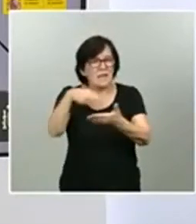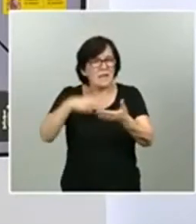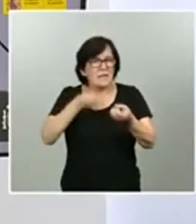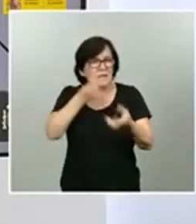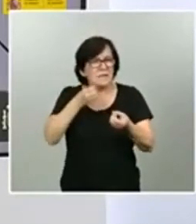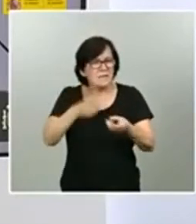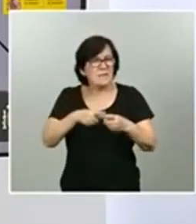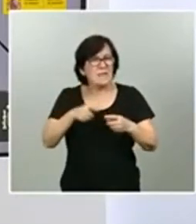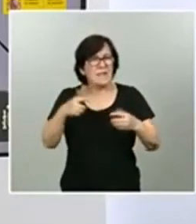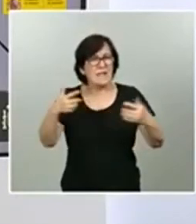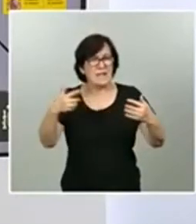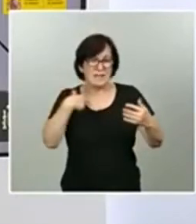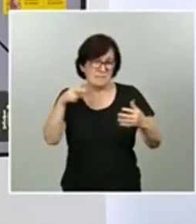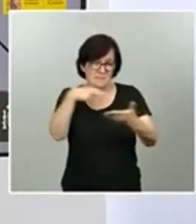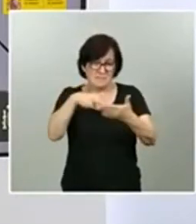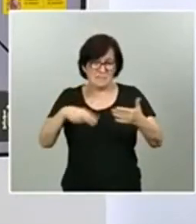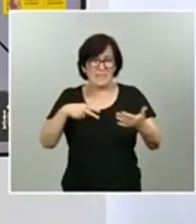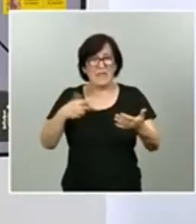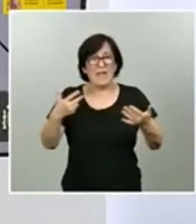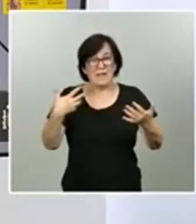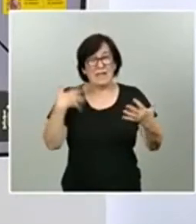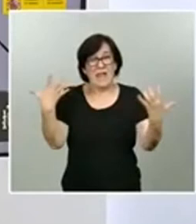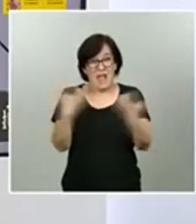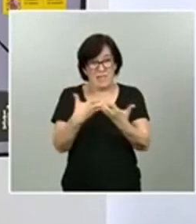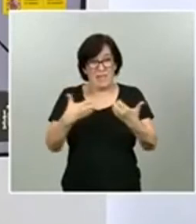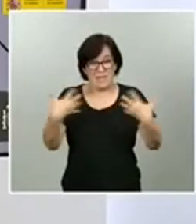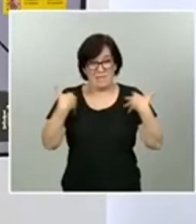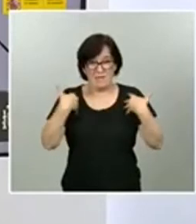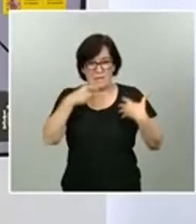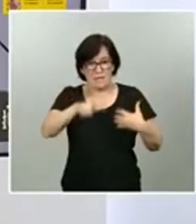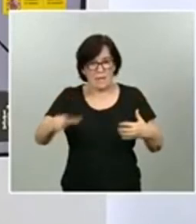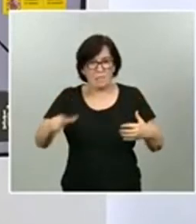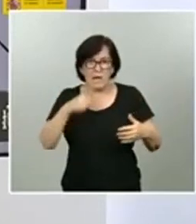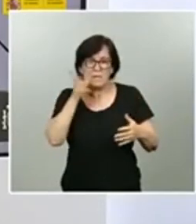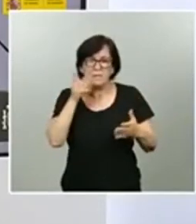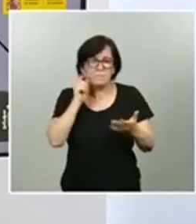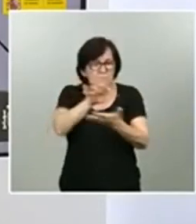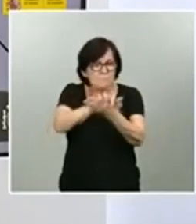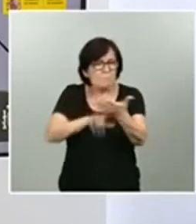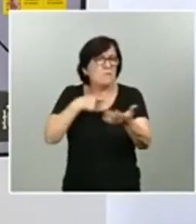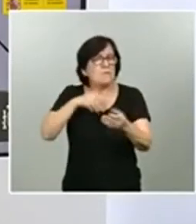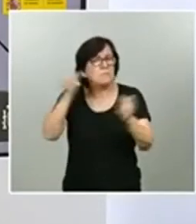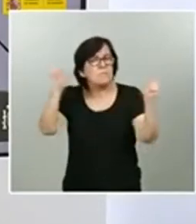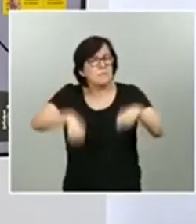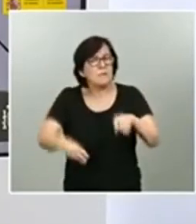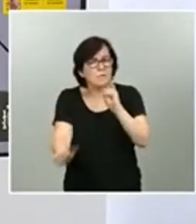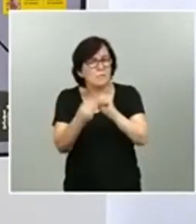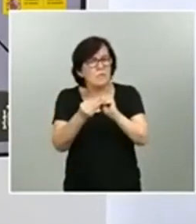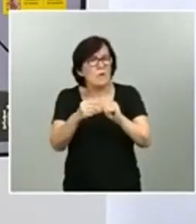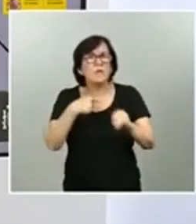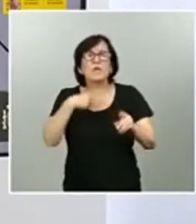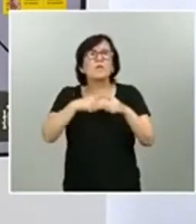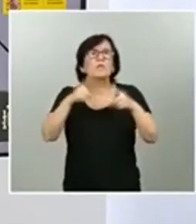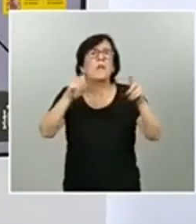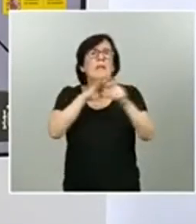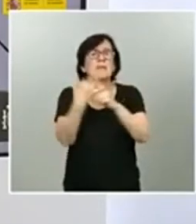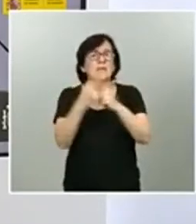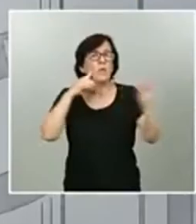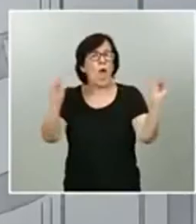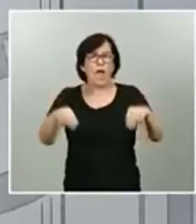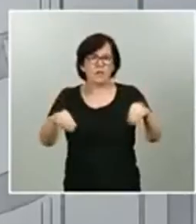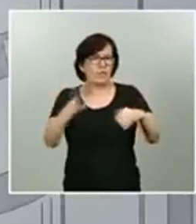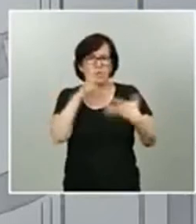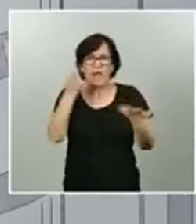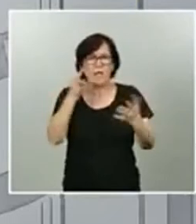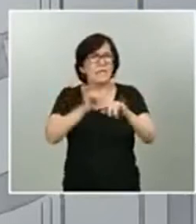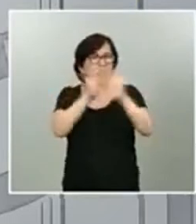Víctimas del Accidente. Y estamos dobbiamo de acuerdo, tenemos que evitar absurda, que se produzca una situación absurda. Passato. Hay que esclarecer este asunto riguarda, lo antes